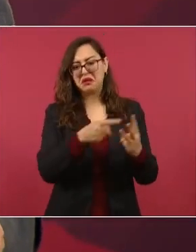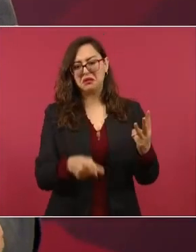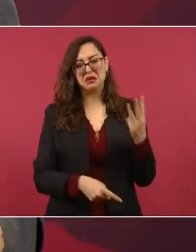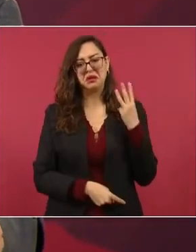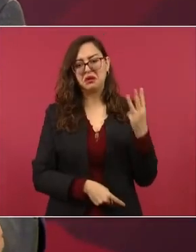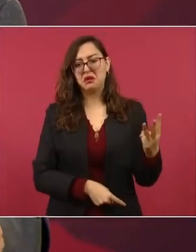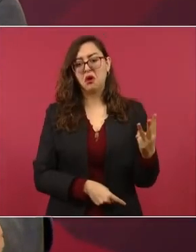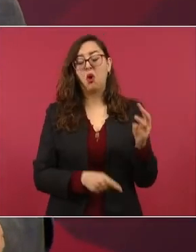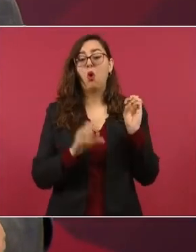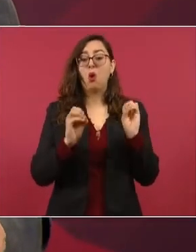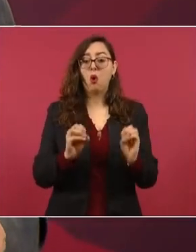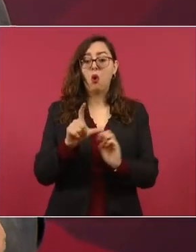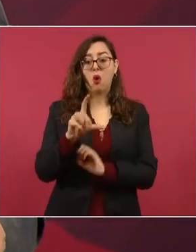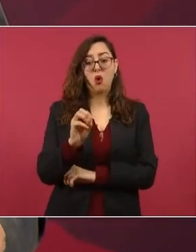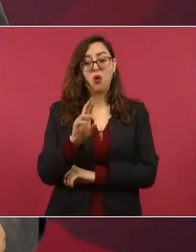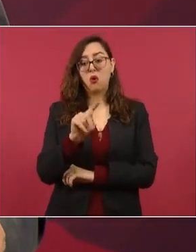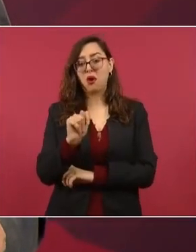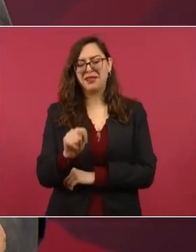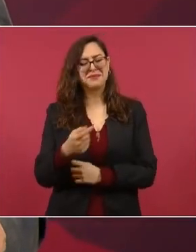O Loré de Mola.